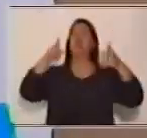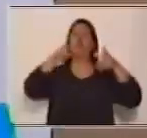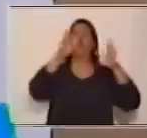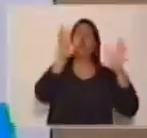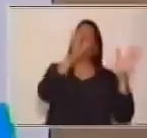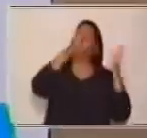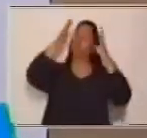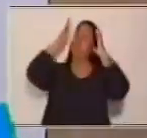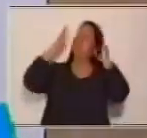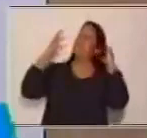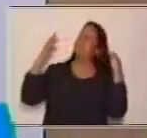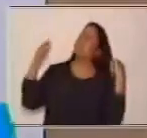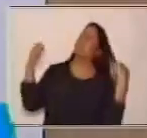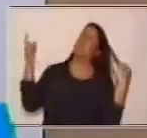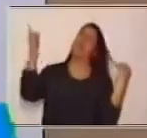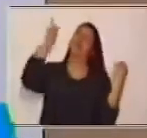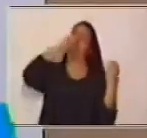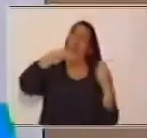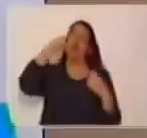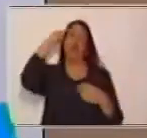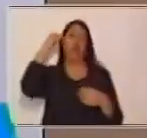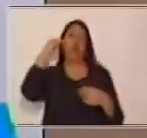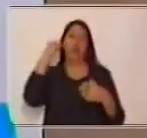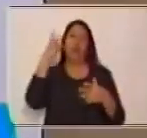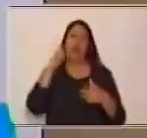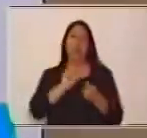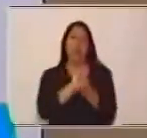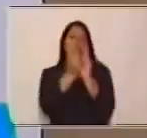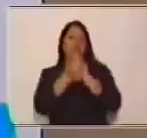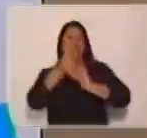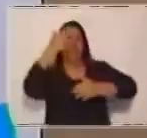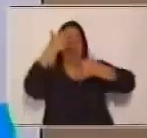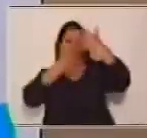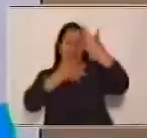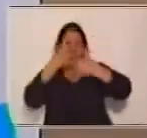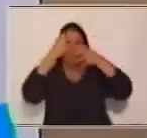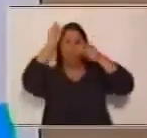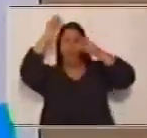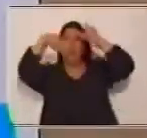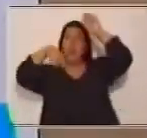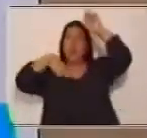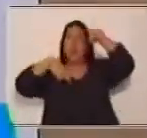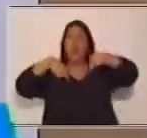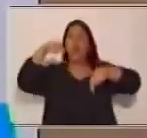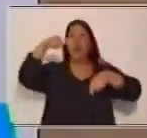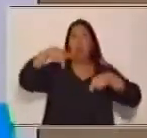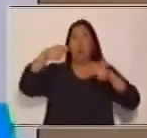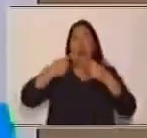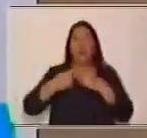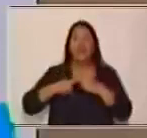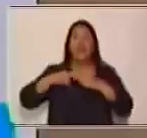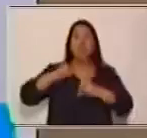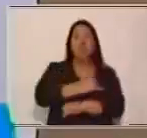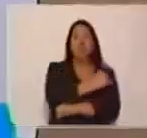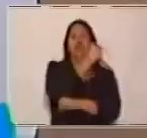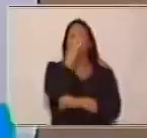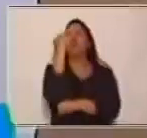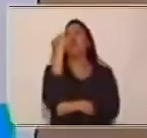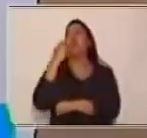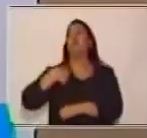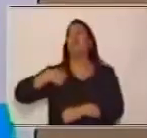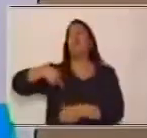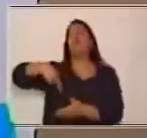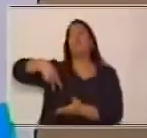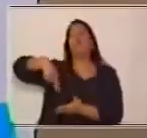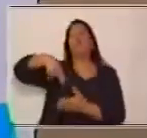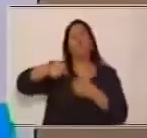fuera negro, si fuera transparente como esta gota, diría que el día de hoy principió el invierno, y correría descalzo